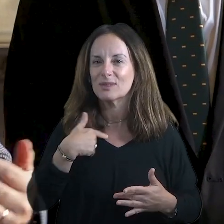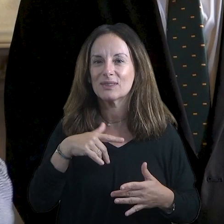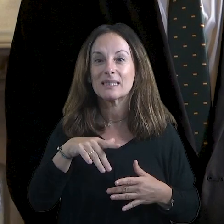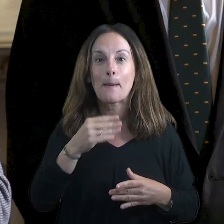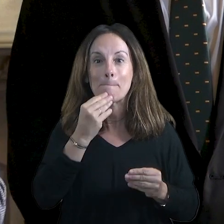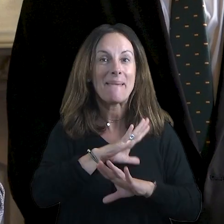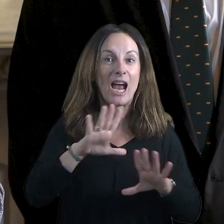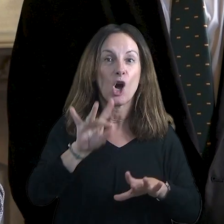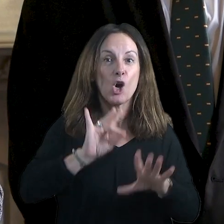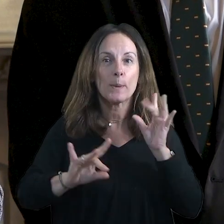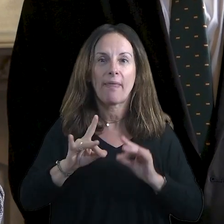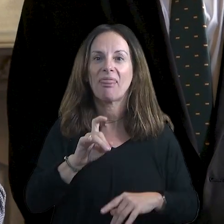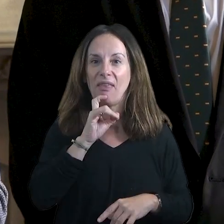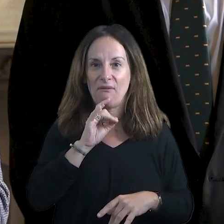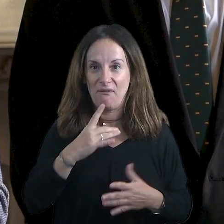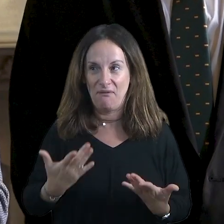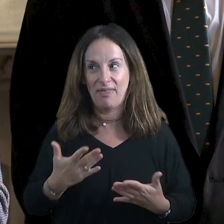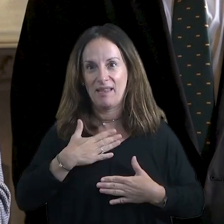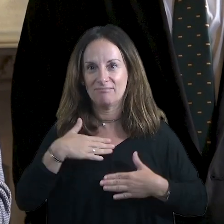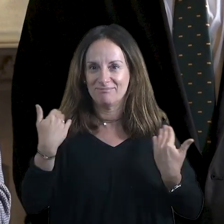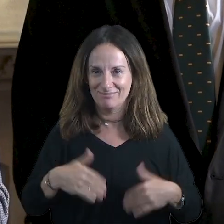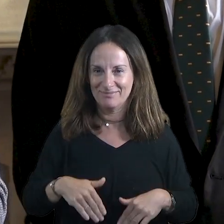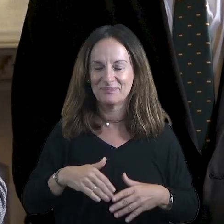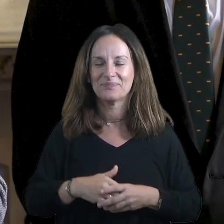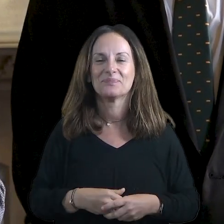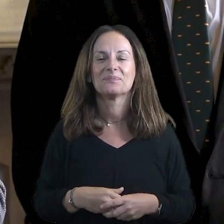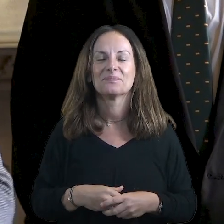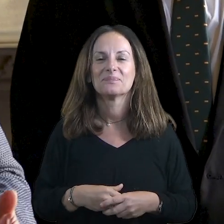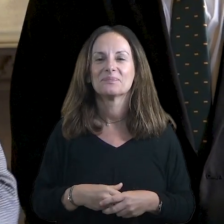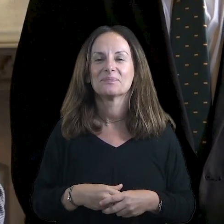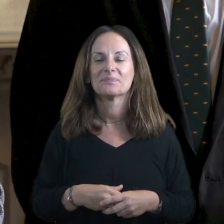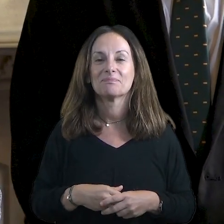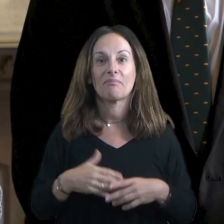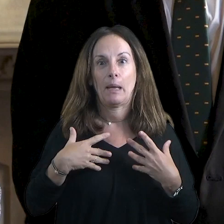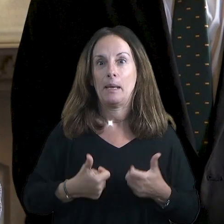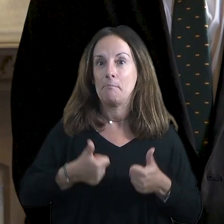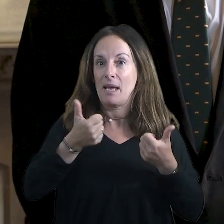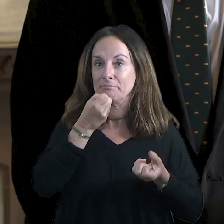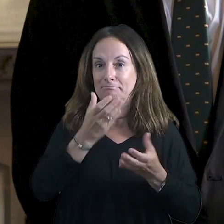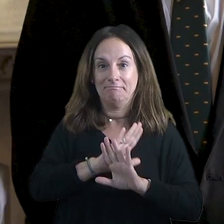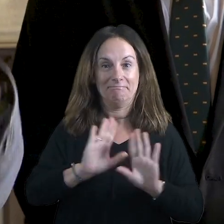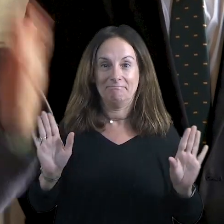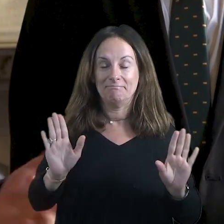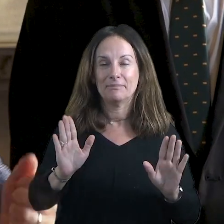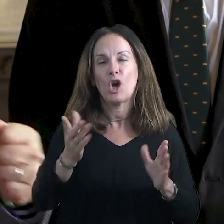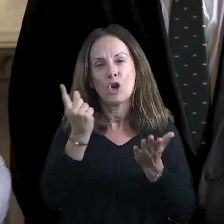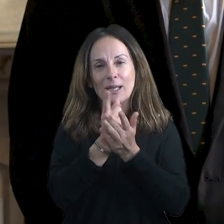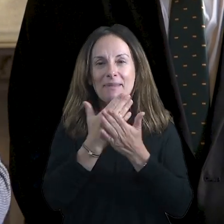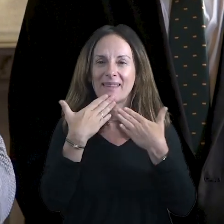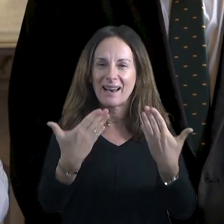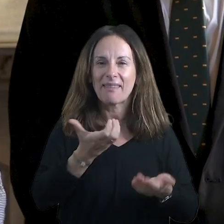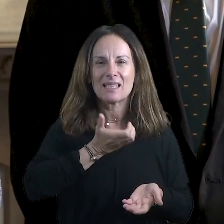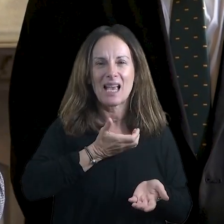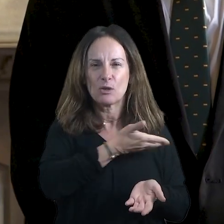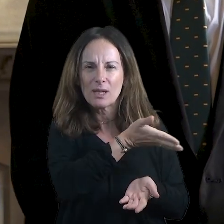mejores de entre tanta opción que se nos plantea y tanta opción tan buena. Poco más que decir, sino agradecer de nuevo pues a ayuntamientos que estáis